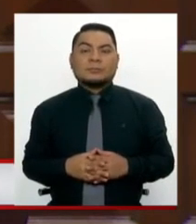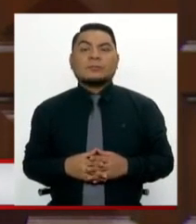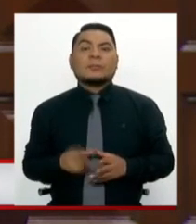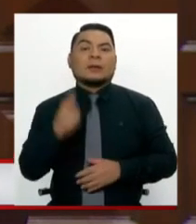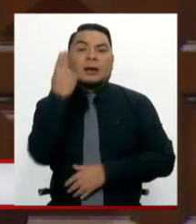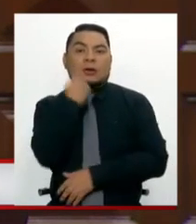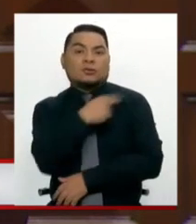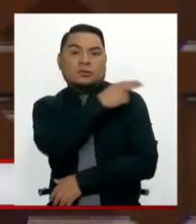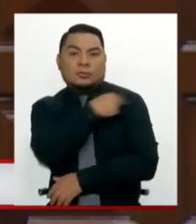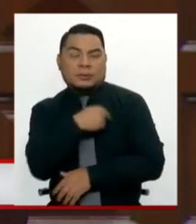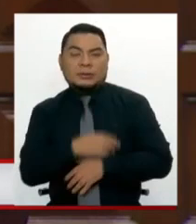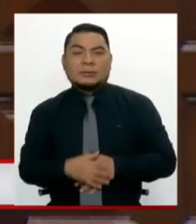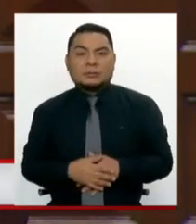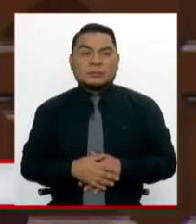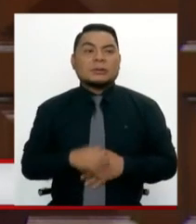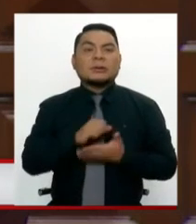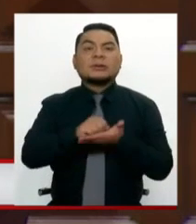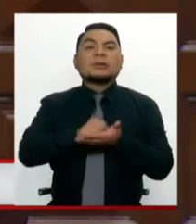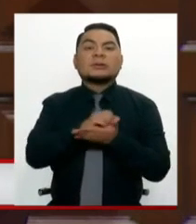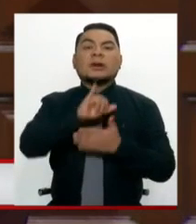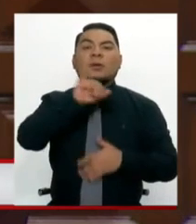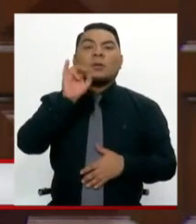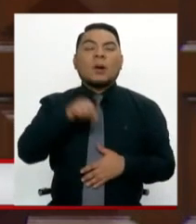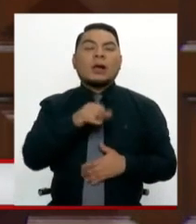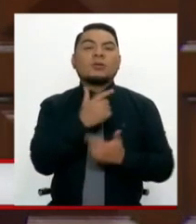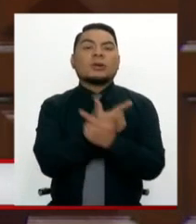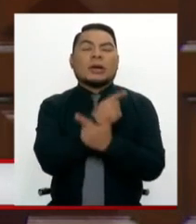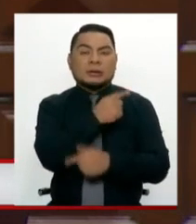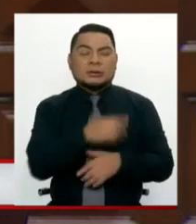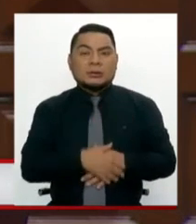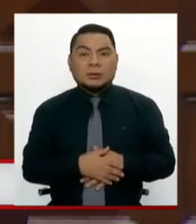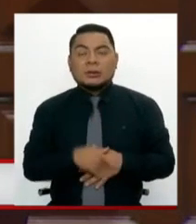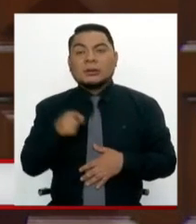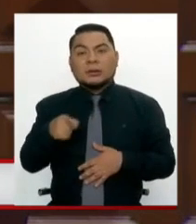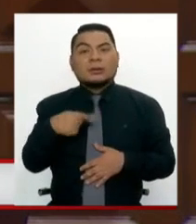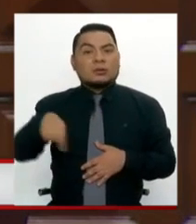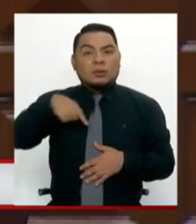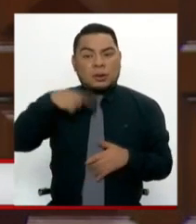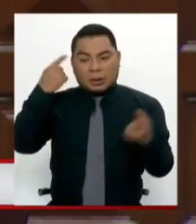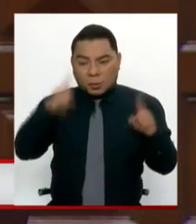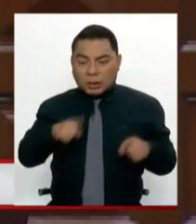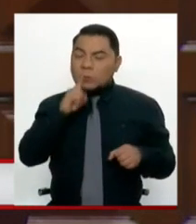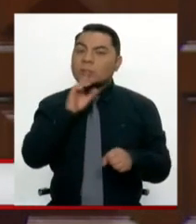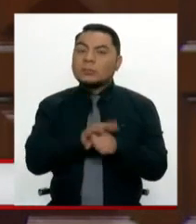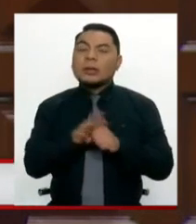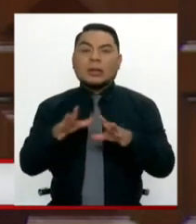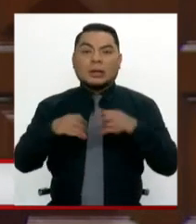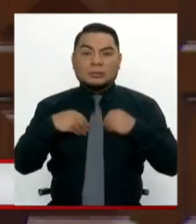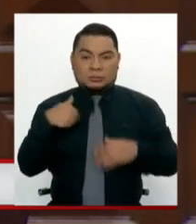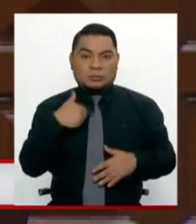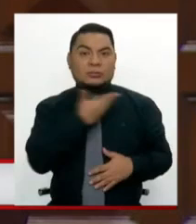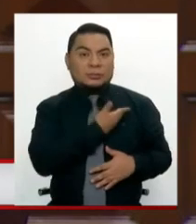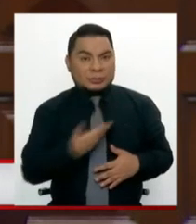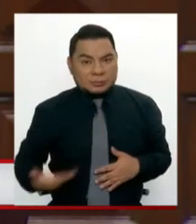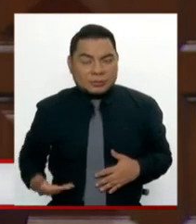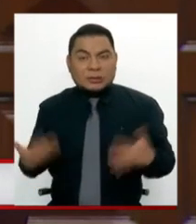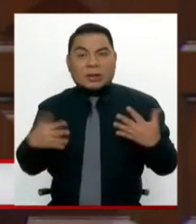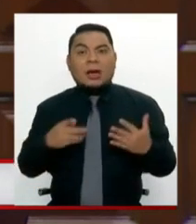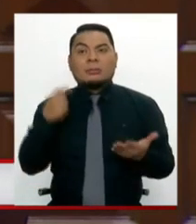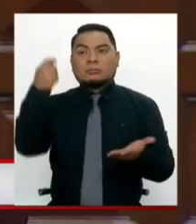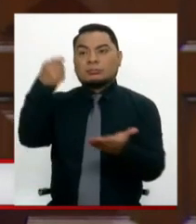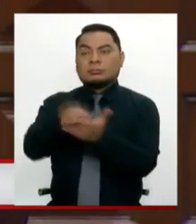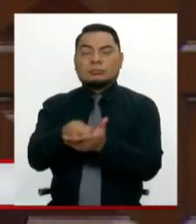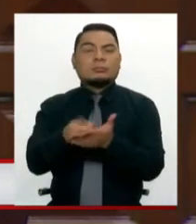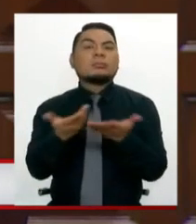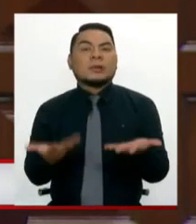Hospital San Juan de Lurigancho. Acorde al compromiso al asumir la presidencia, se han destinado